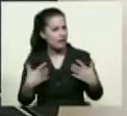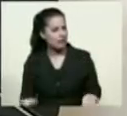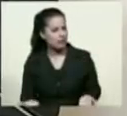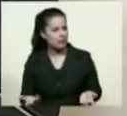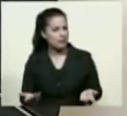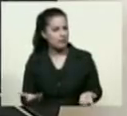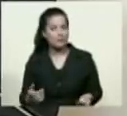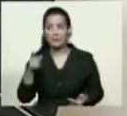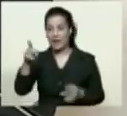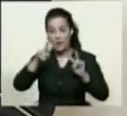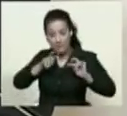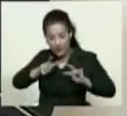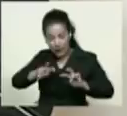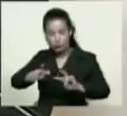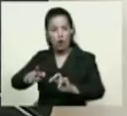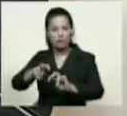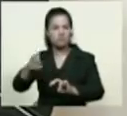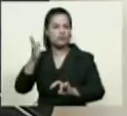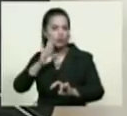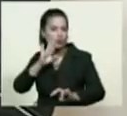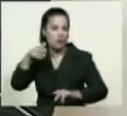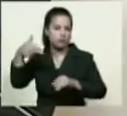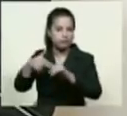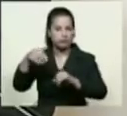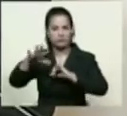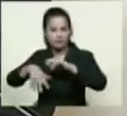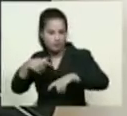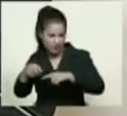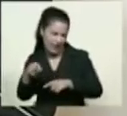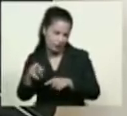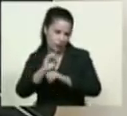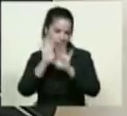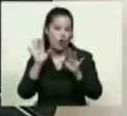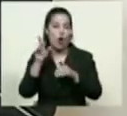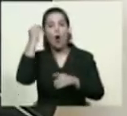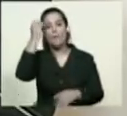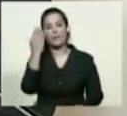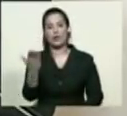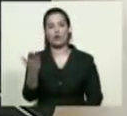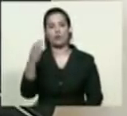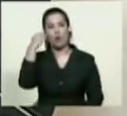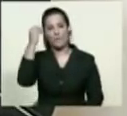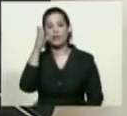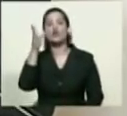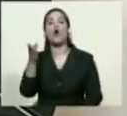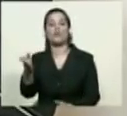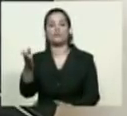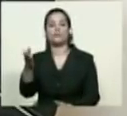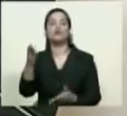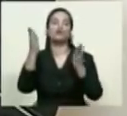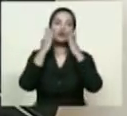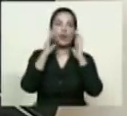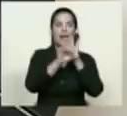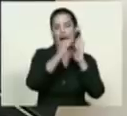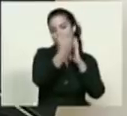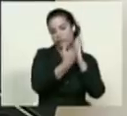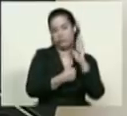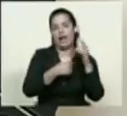de esa investigación, en su percepción, más allá de que, claro, es una cuestión judicial, puede